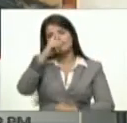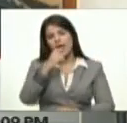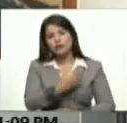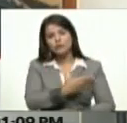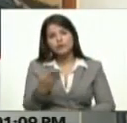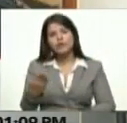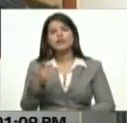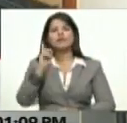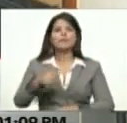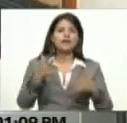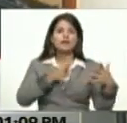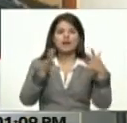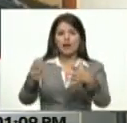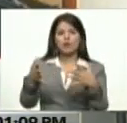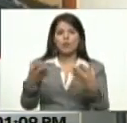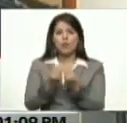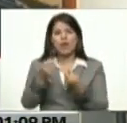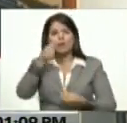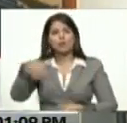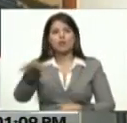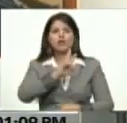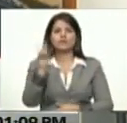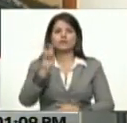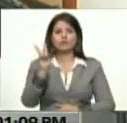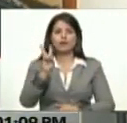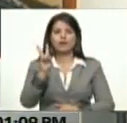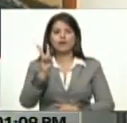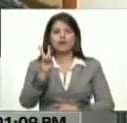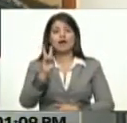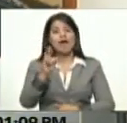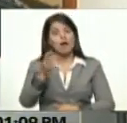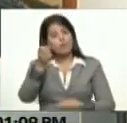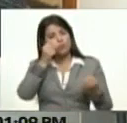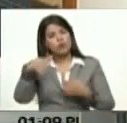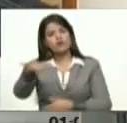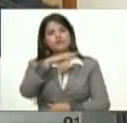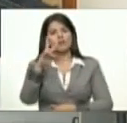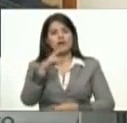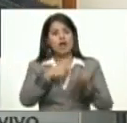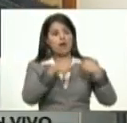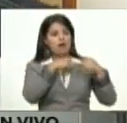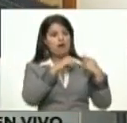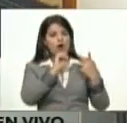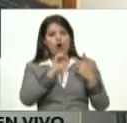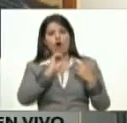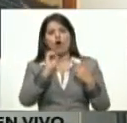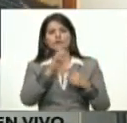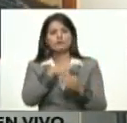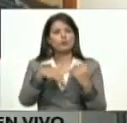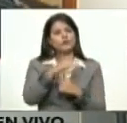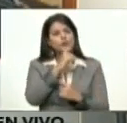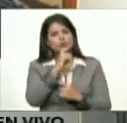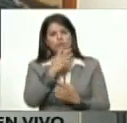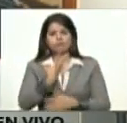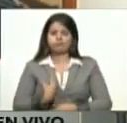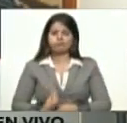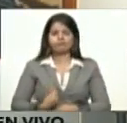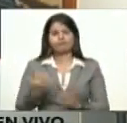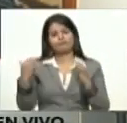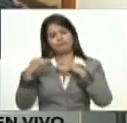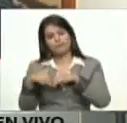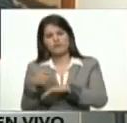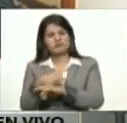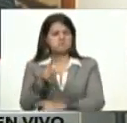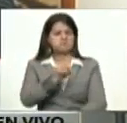darles este regalo, pues, al pueblo de Venezuela. Ningún revés, ninguna circunstancia hará que el